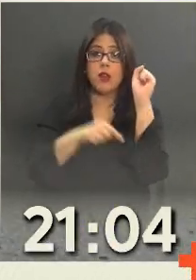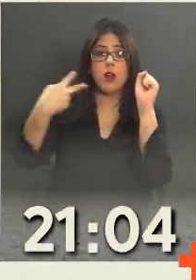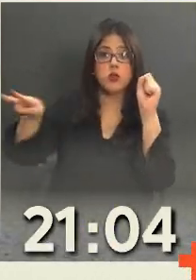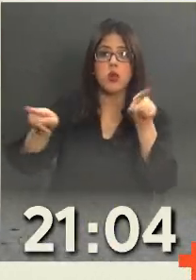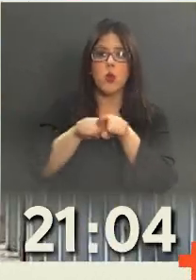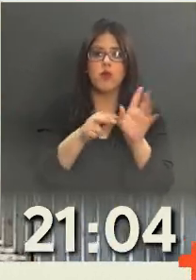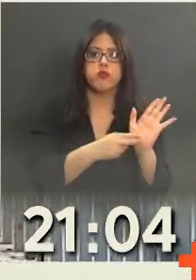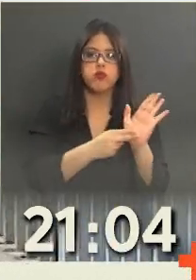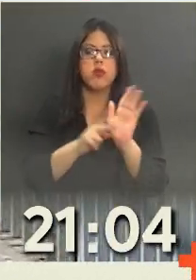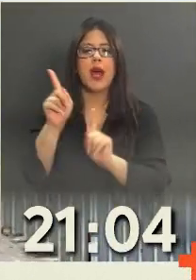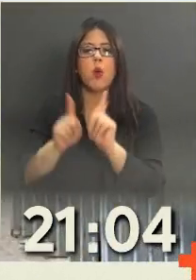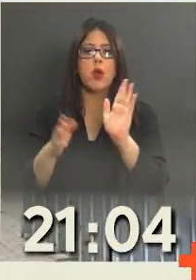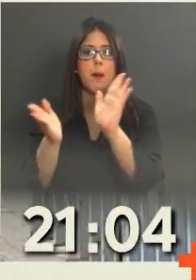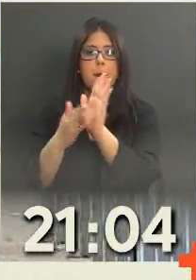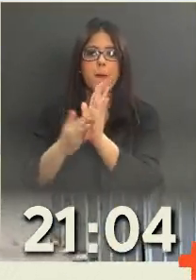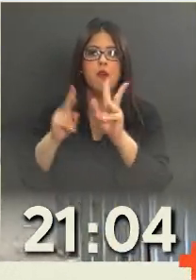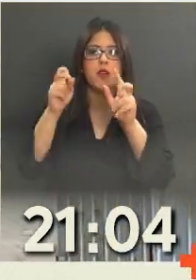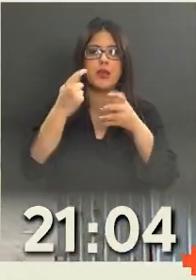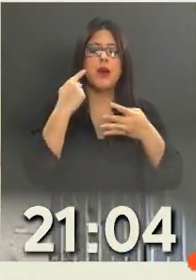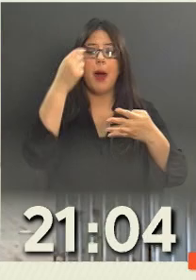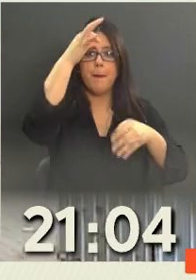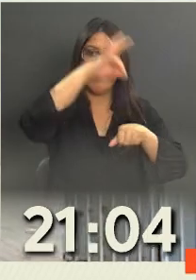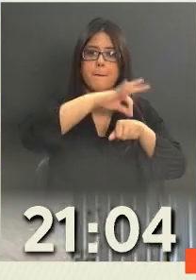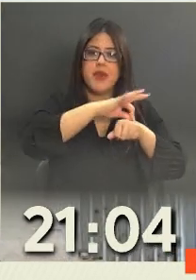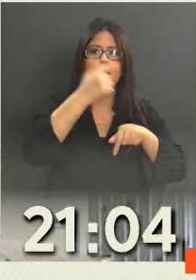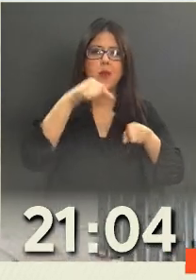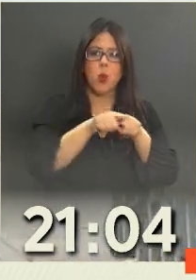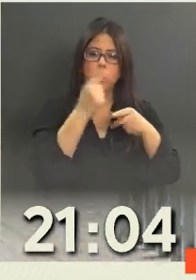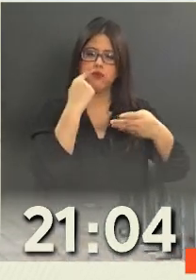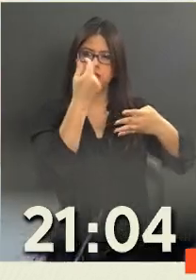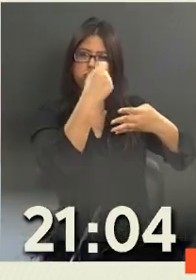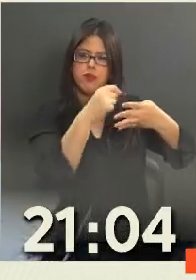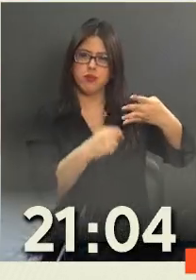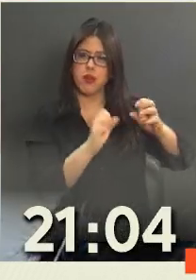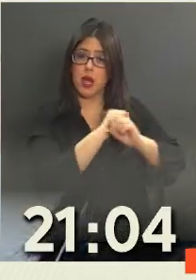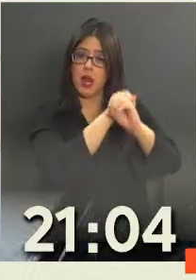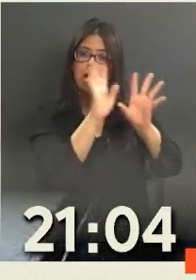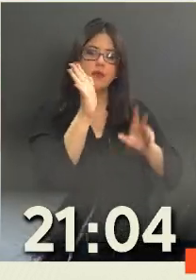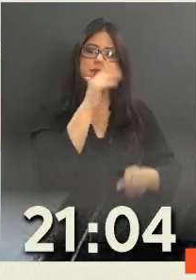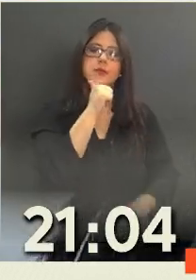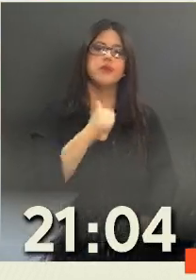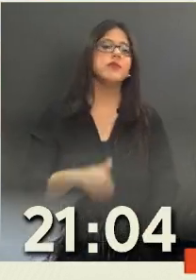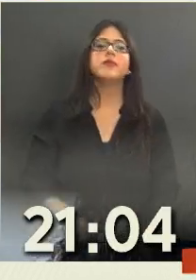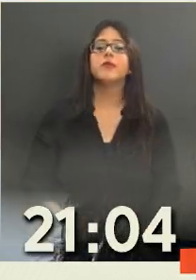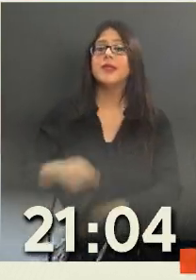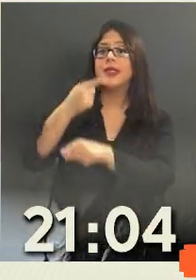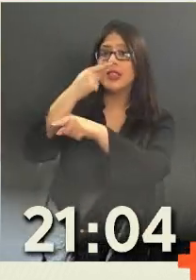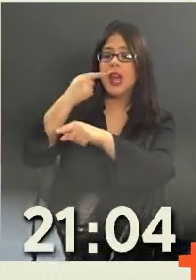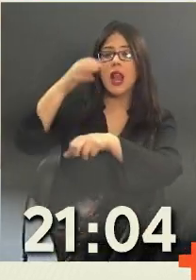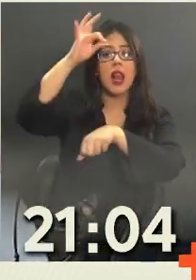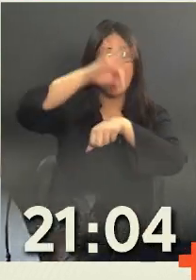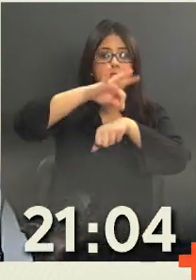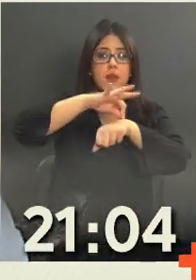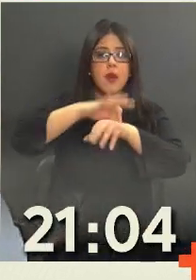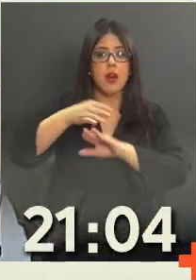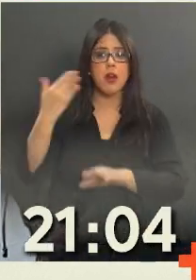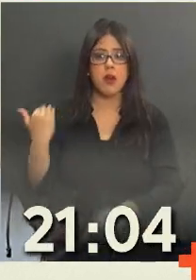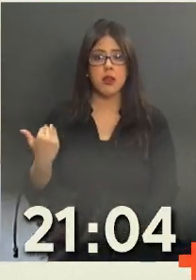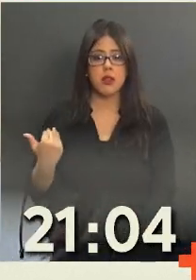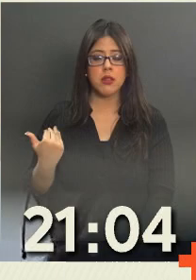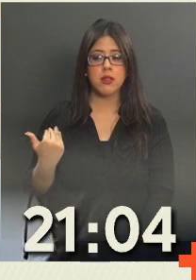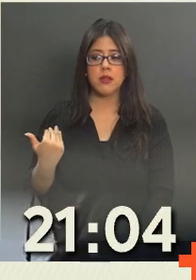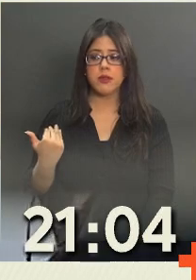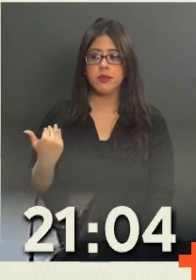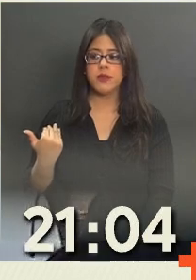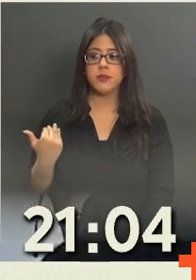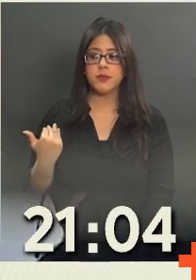algunos antecedentes médicos, aunque con un diagnóstico que todavía no está claro. Él ha tenido enfermedades en su minuto, que después